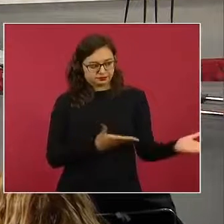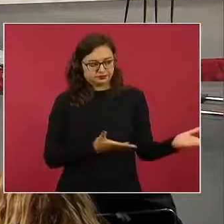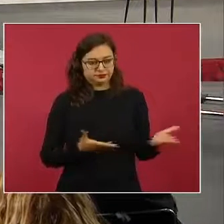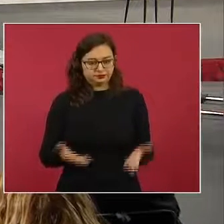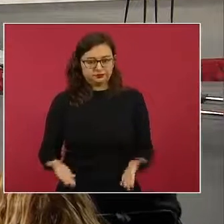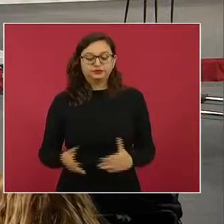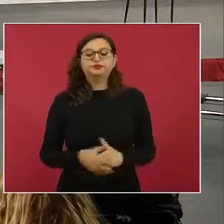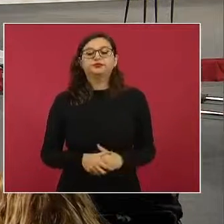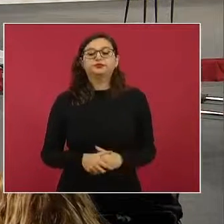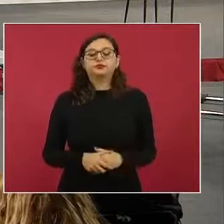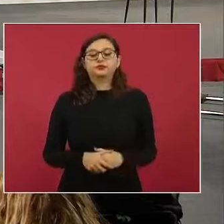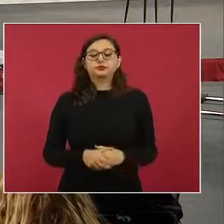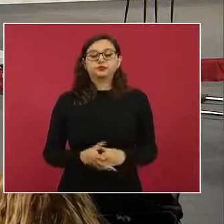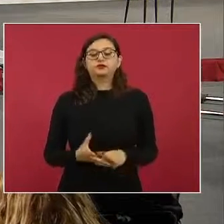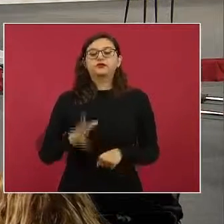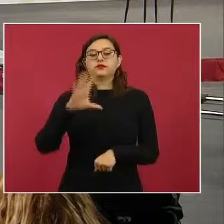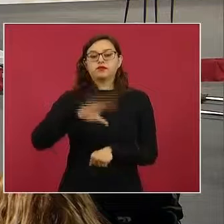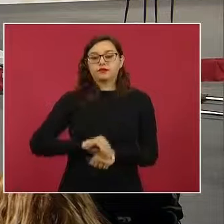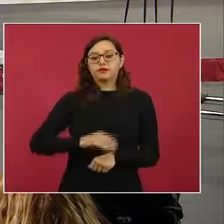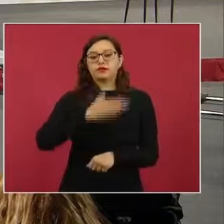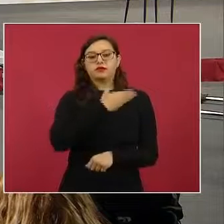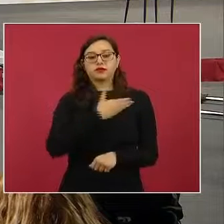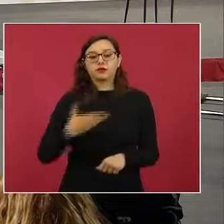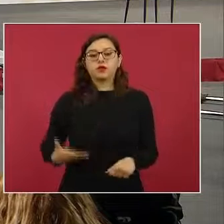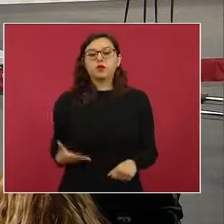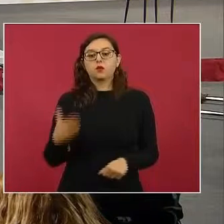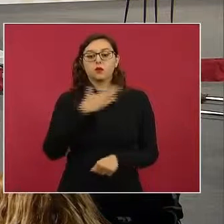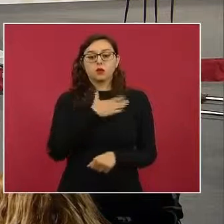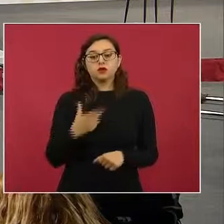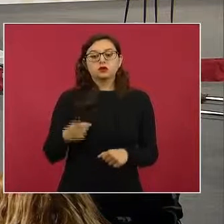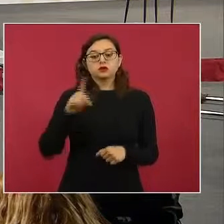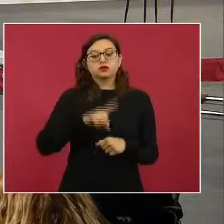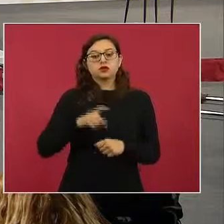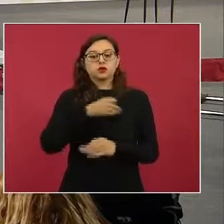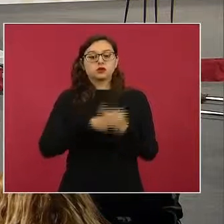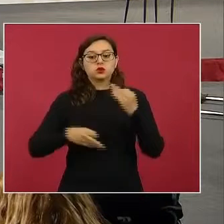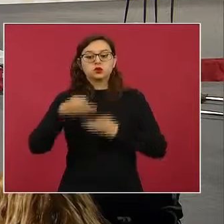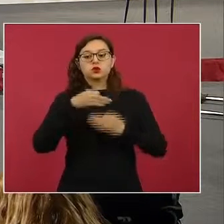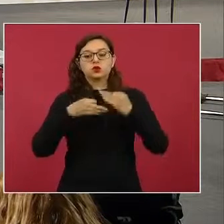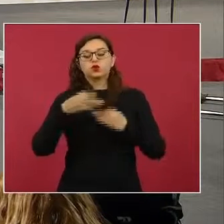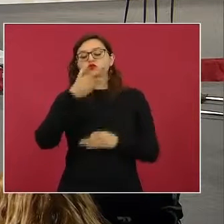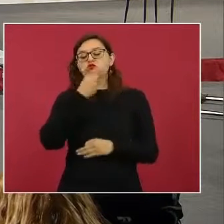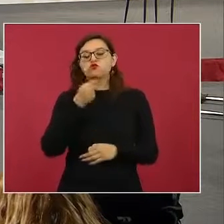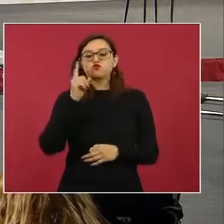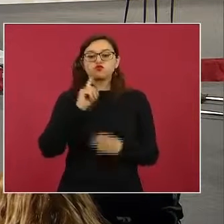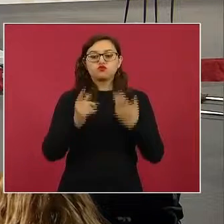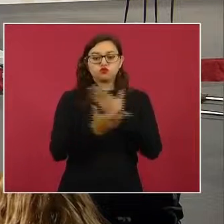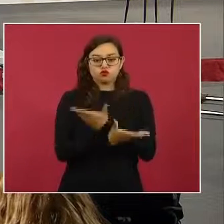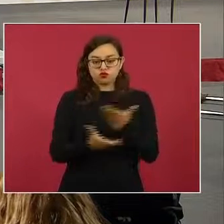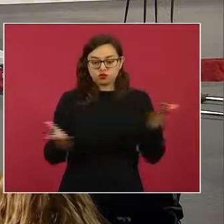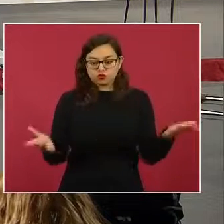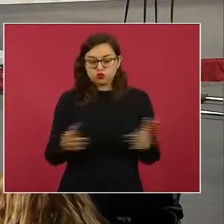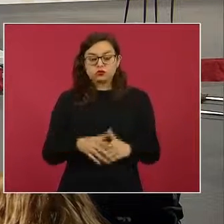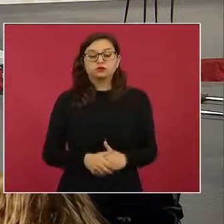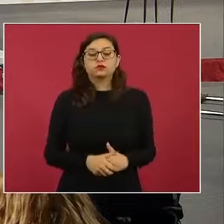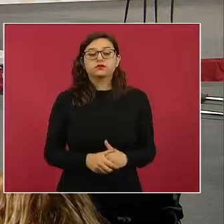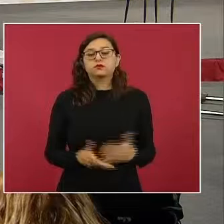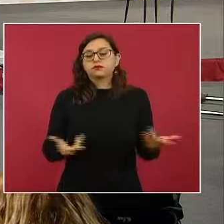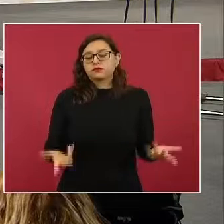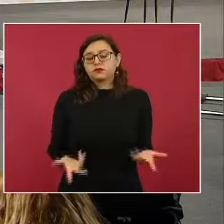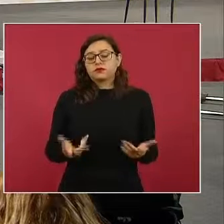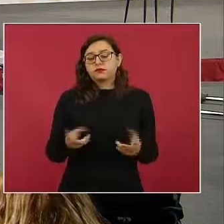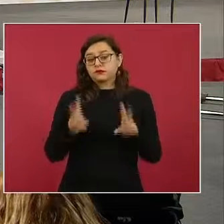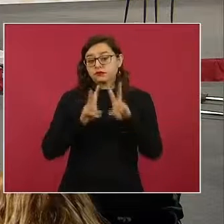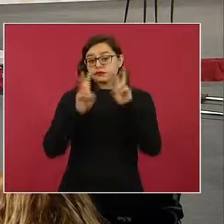Con su permiso, presidente, buenos días a todas y a todos. Antes de abordar los indicadores socioeconómicos que presentamos el primer jueves de